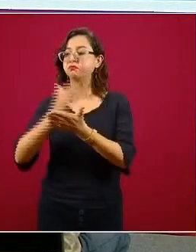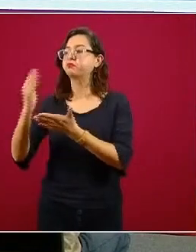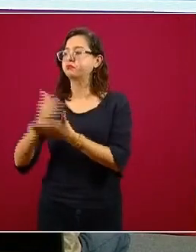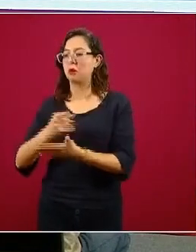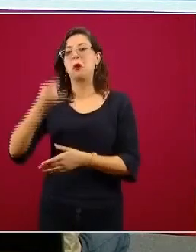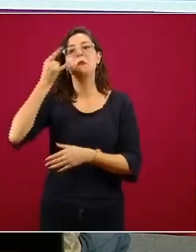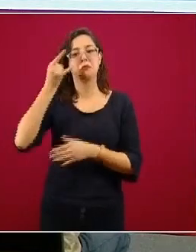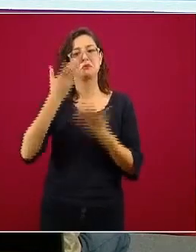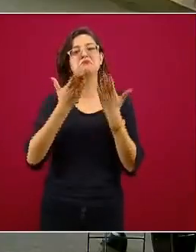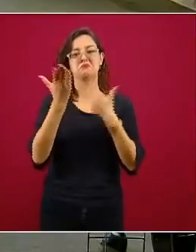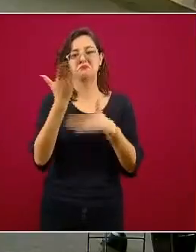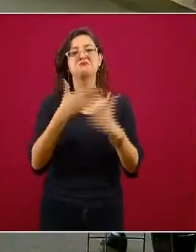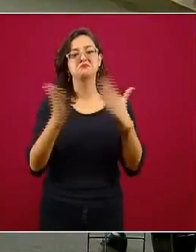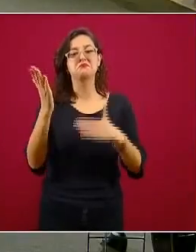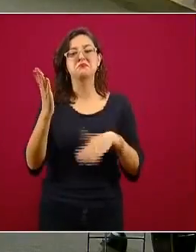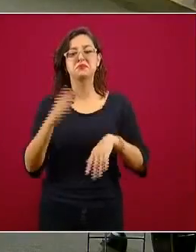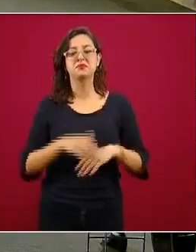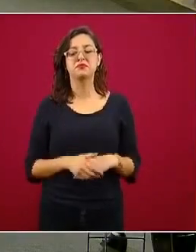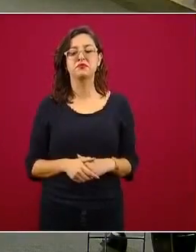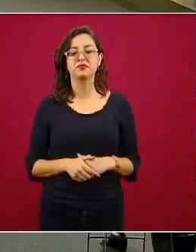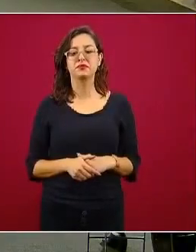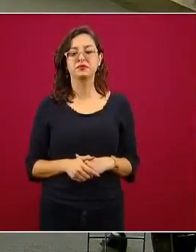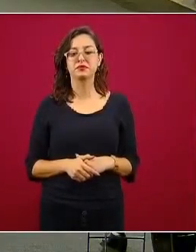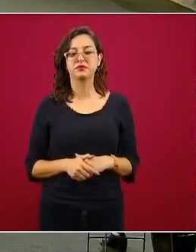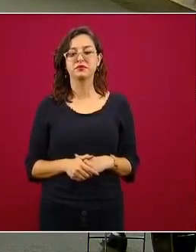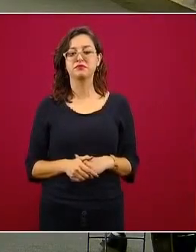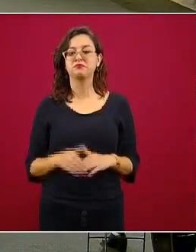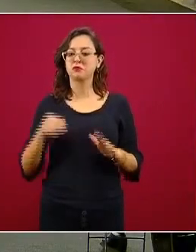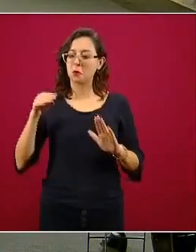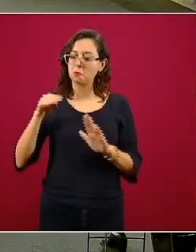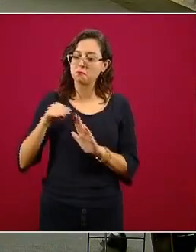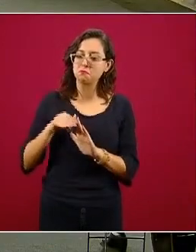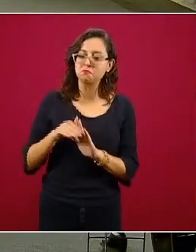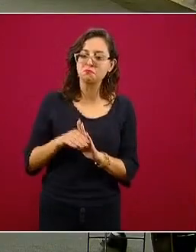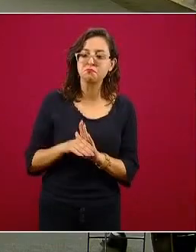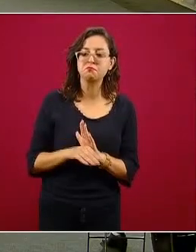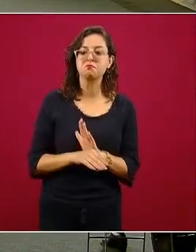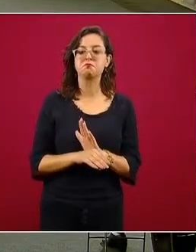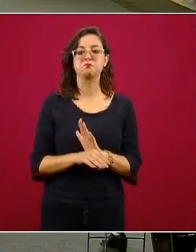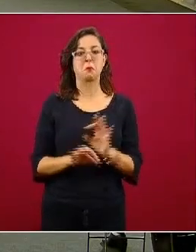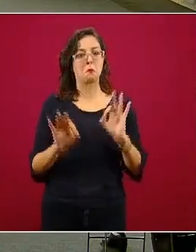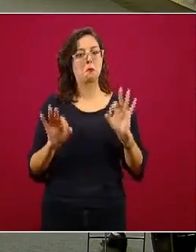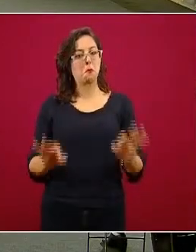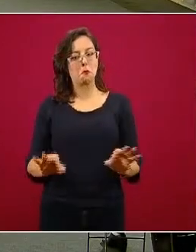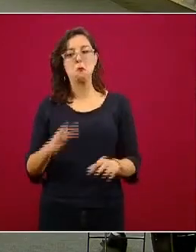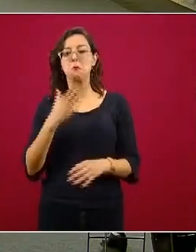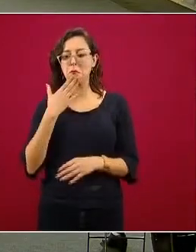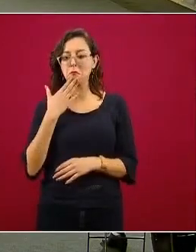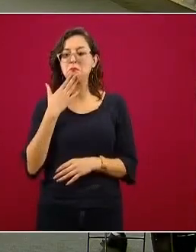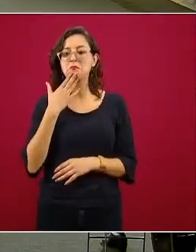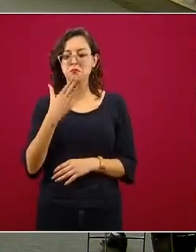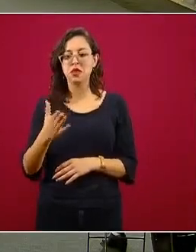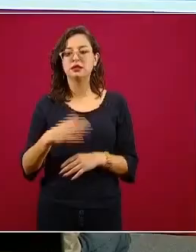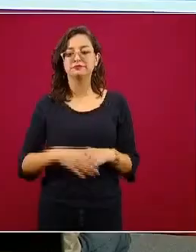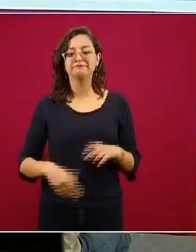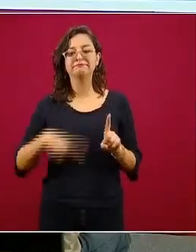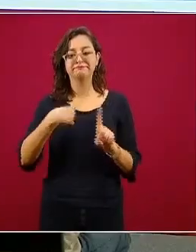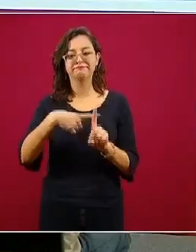Campeche porque después hubo un descenso. Buen elemento, es